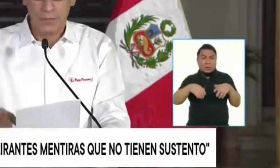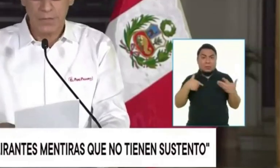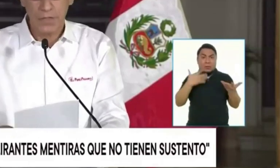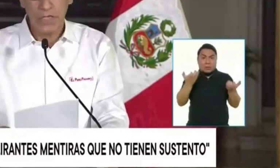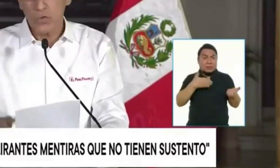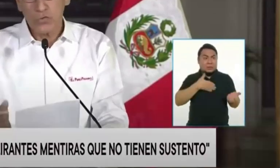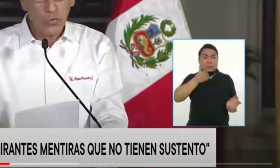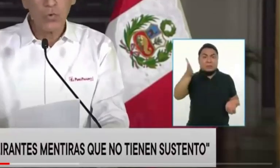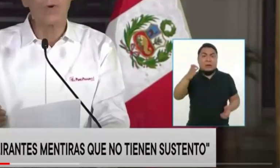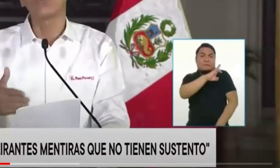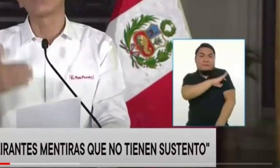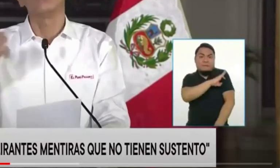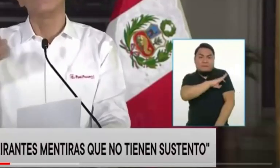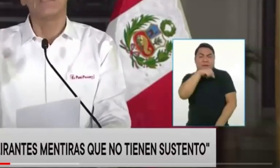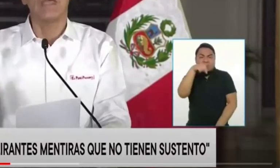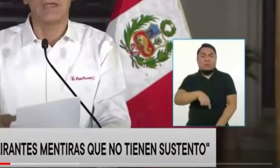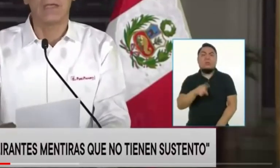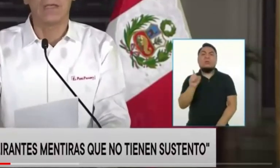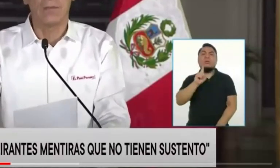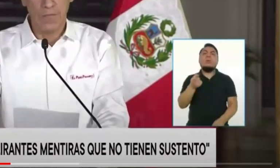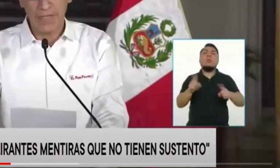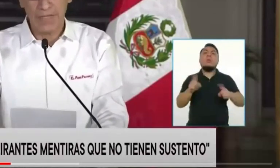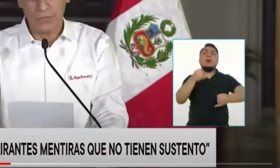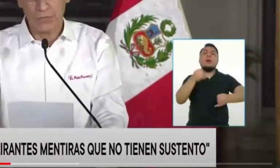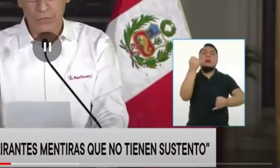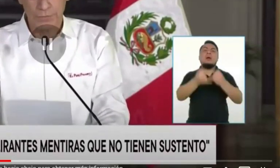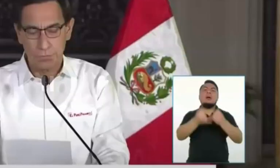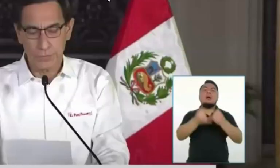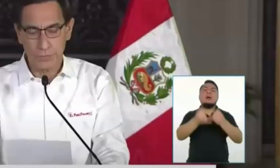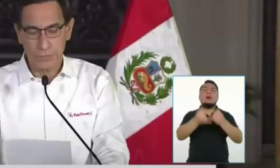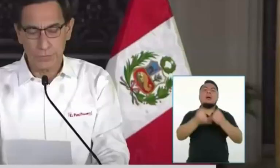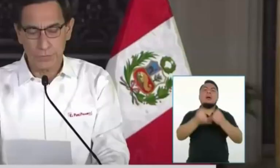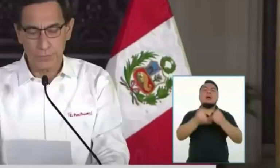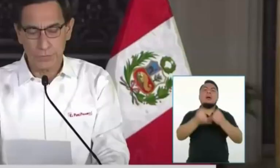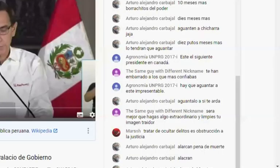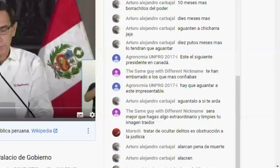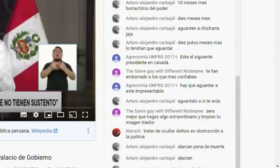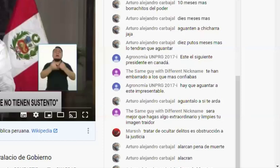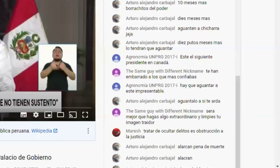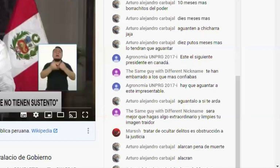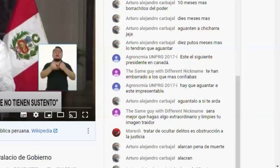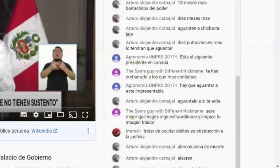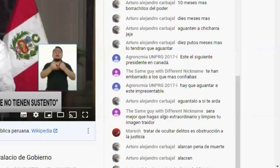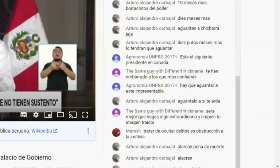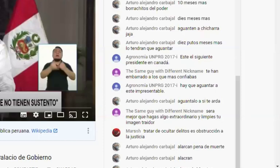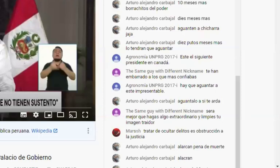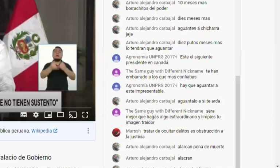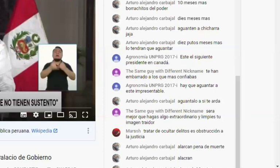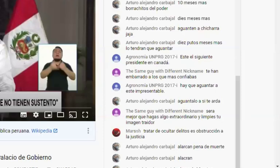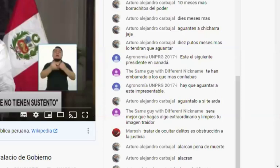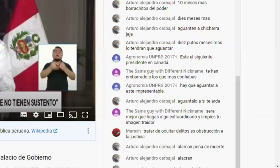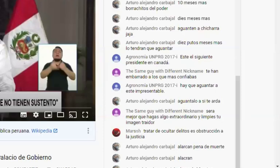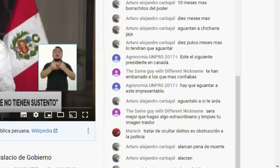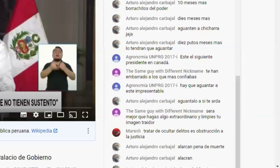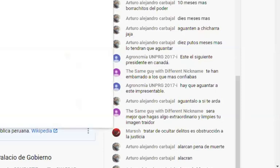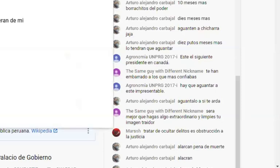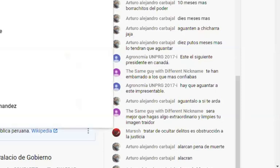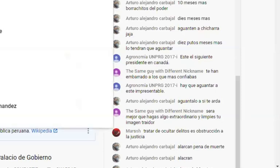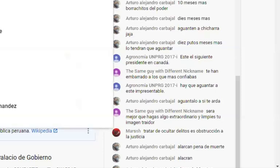sea, bueno, obviamente los hospitales han colapsado, pero un pueblo obediente tranquilamente pudo soportar la